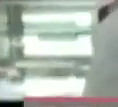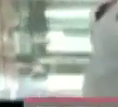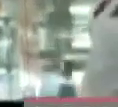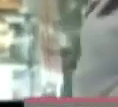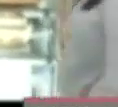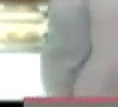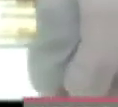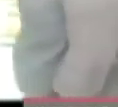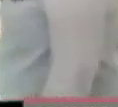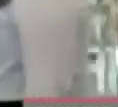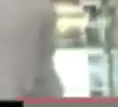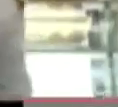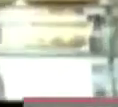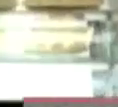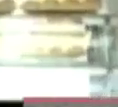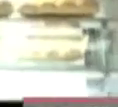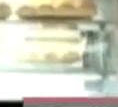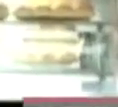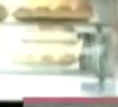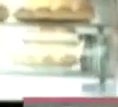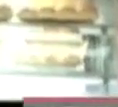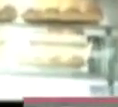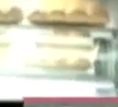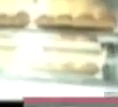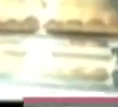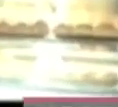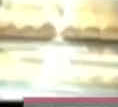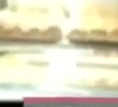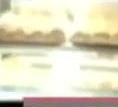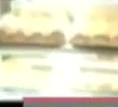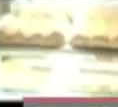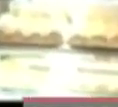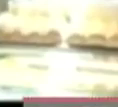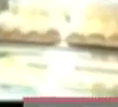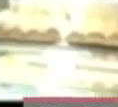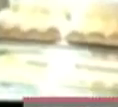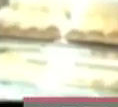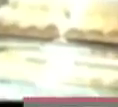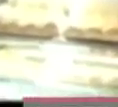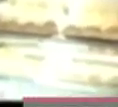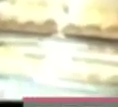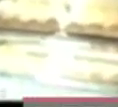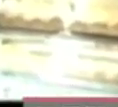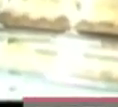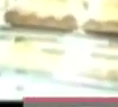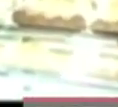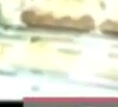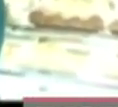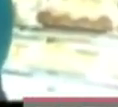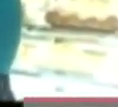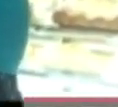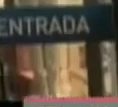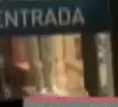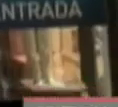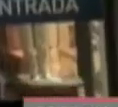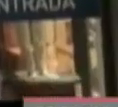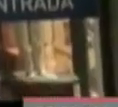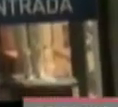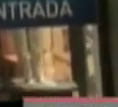se les paga un porcentaje de las ventas según facturación a la administración del